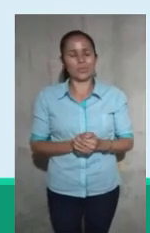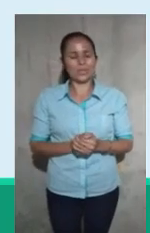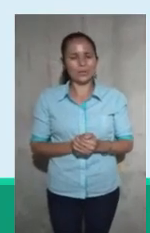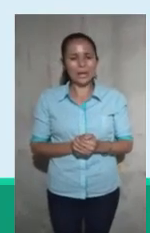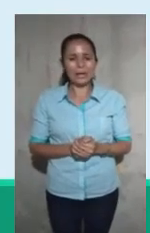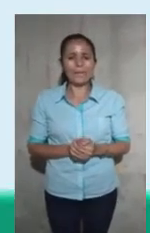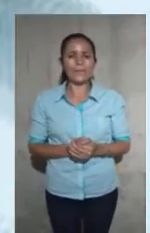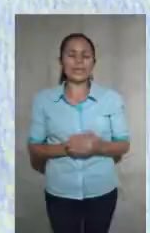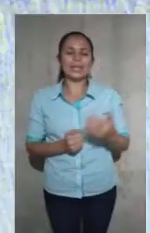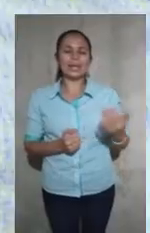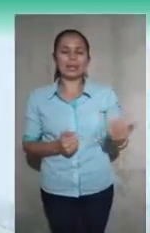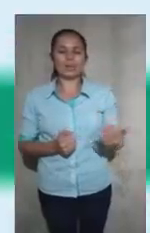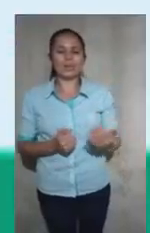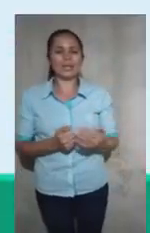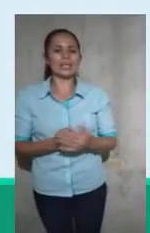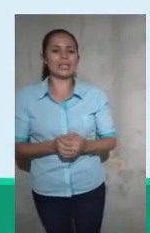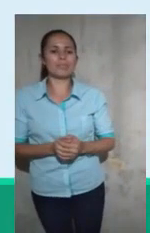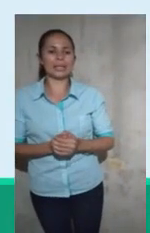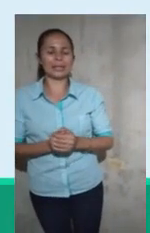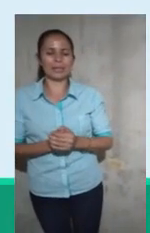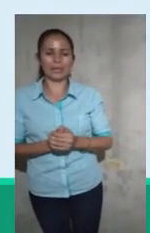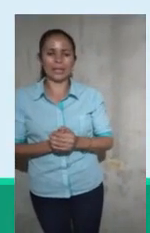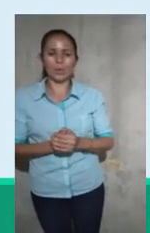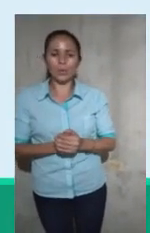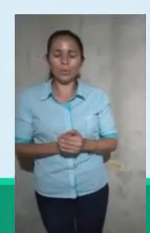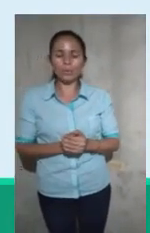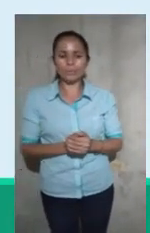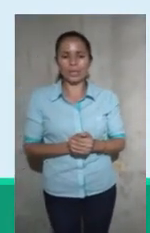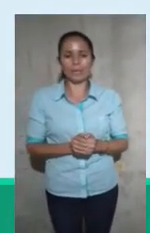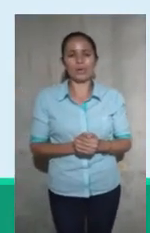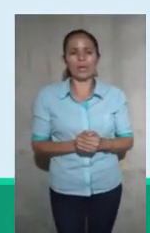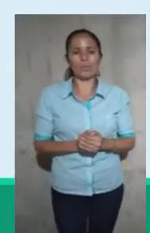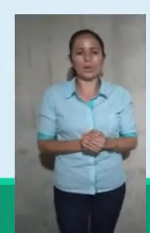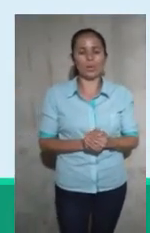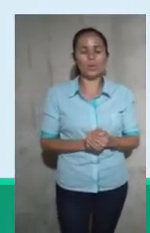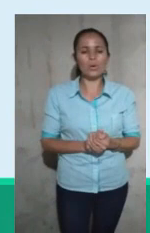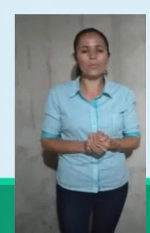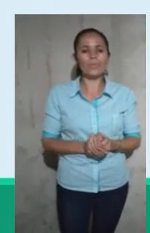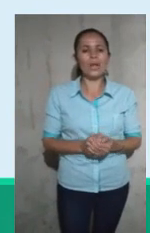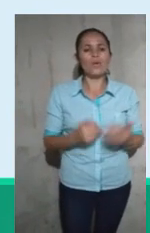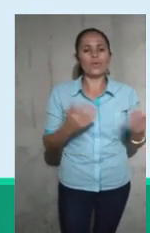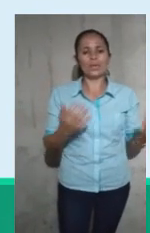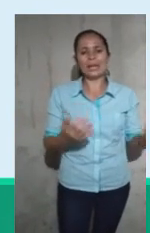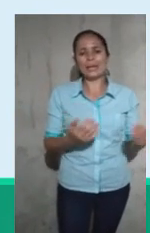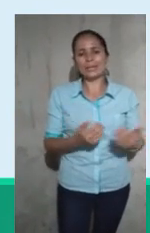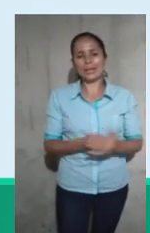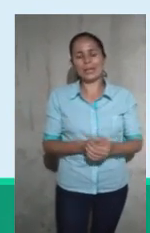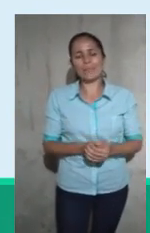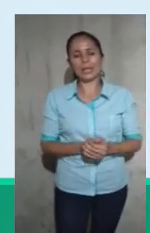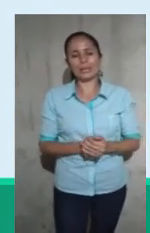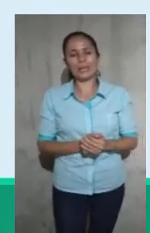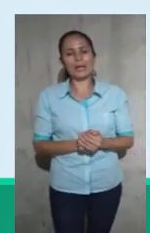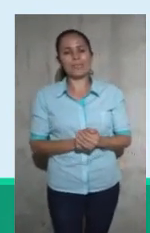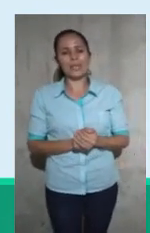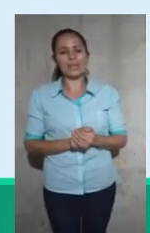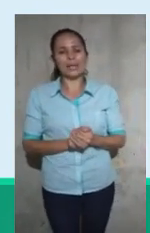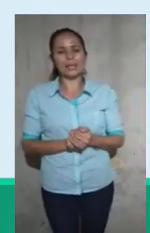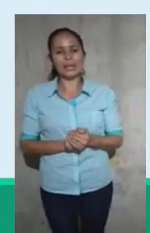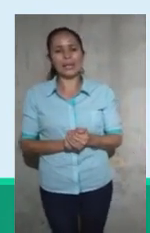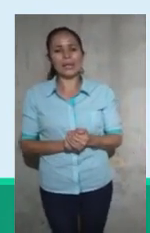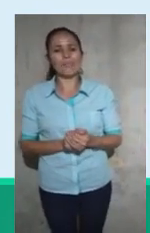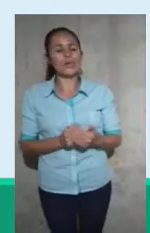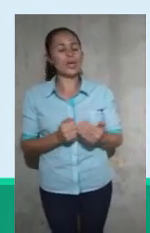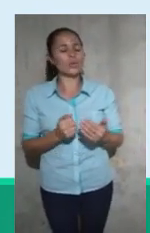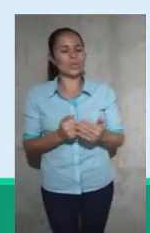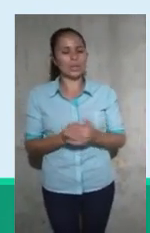selección profesional. Y tenemos las expectativas de logro, tenemos la número uno, fortalecen y practican medidas